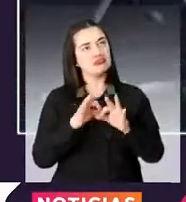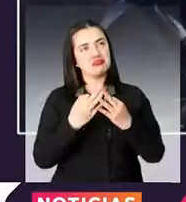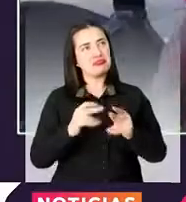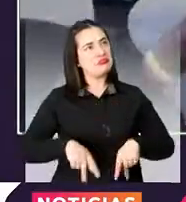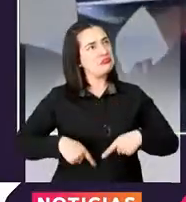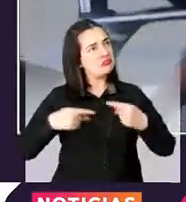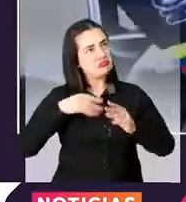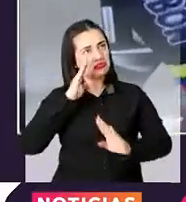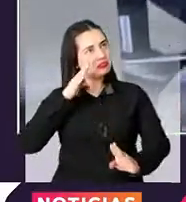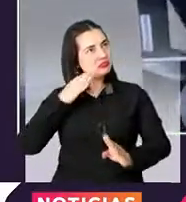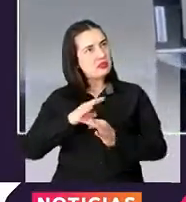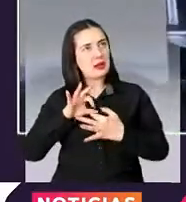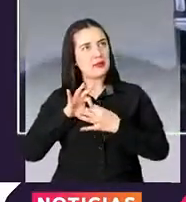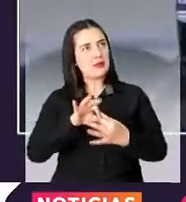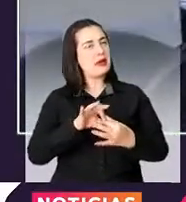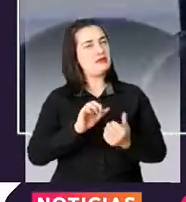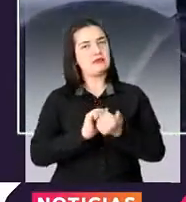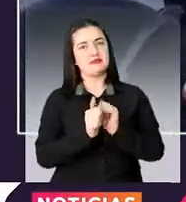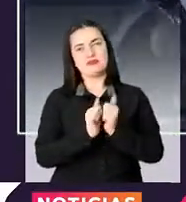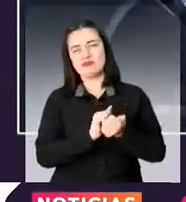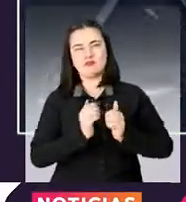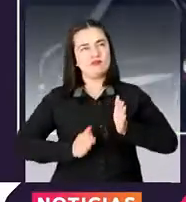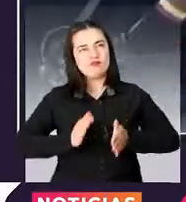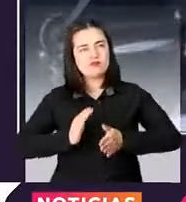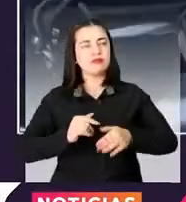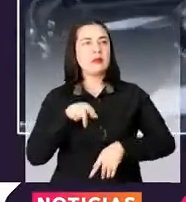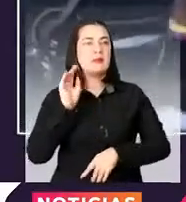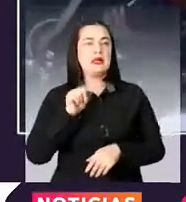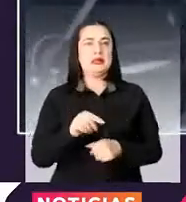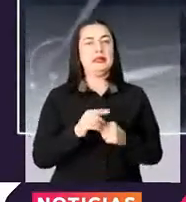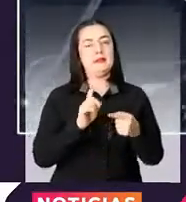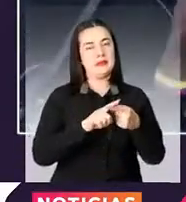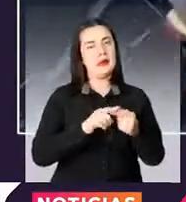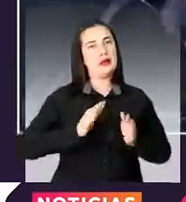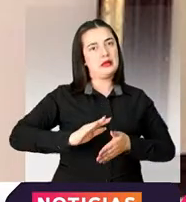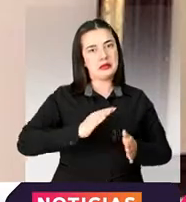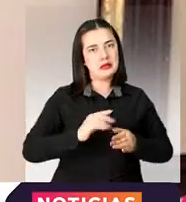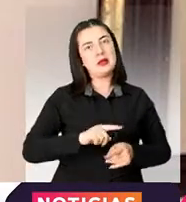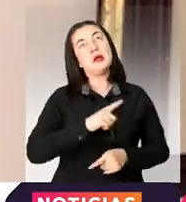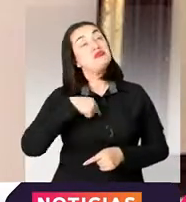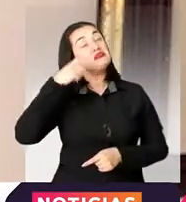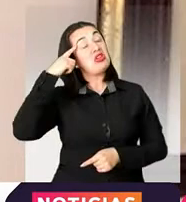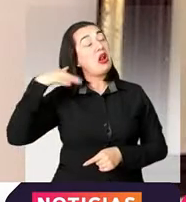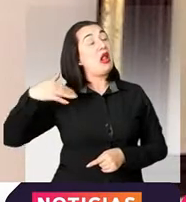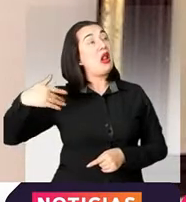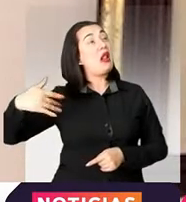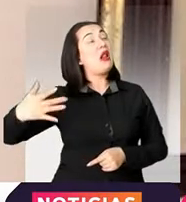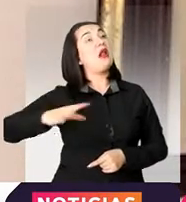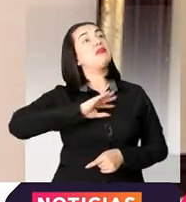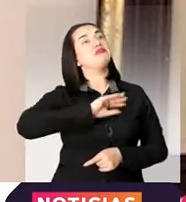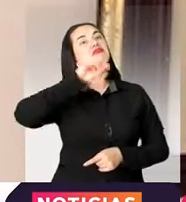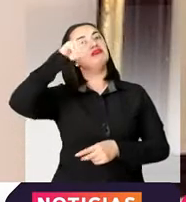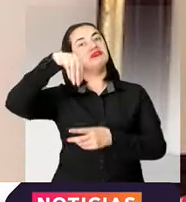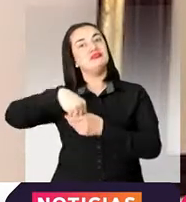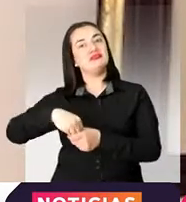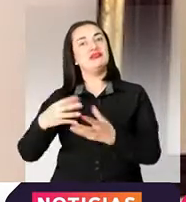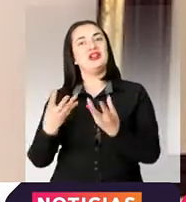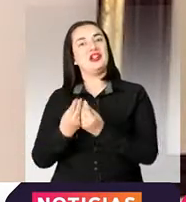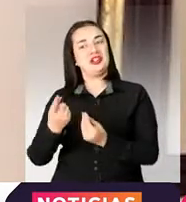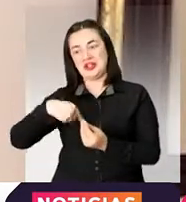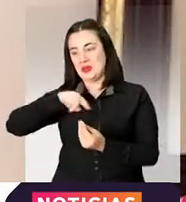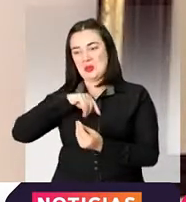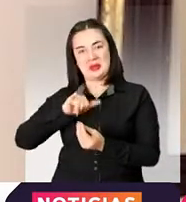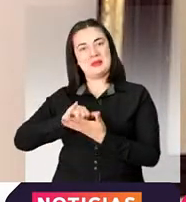estado totalmente ligada al deporte de alto rendimiento. Primero en patinaje y luego por cosas de la vida, pues todos resultamos